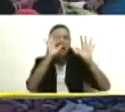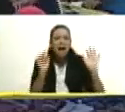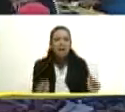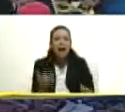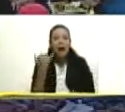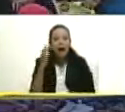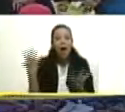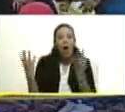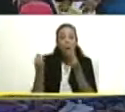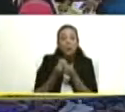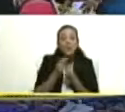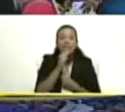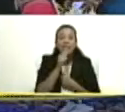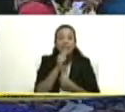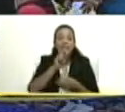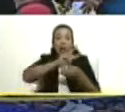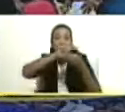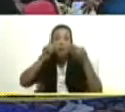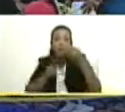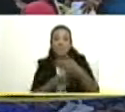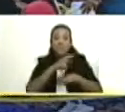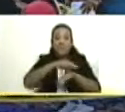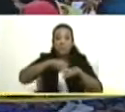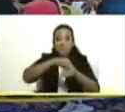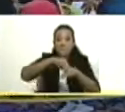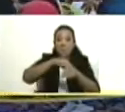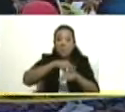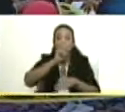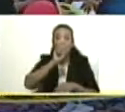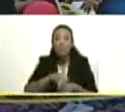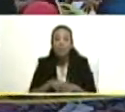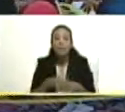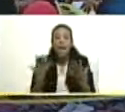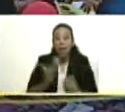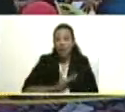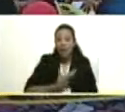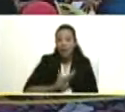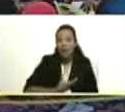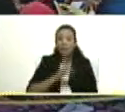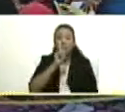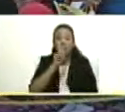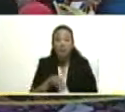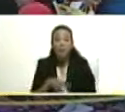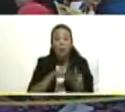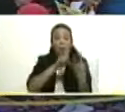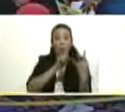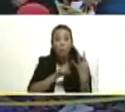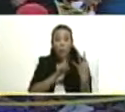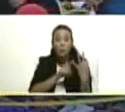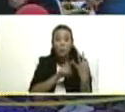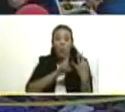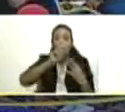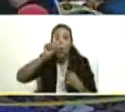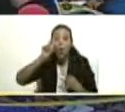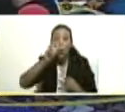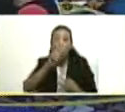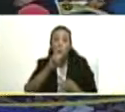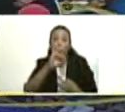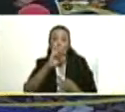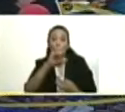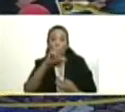me acompaña el viceministro, aquí me acompaña el alcalde y me acompaña también Willy